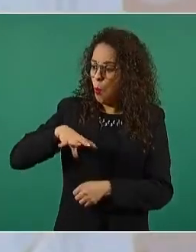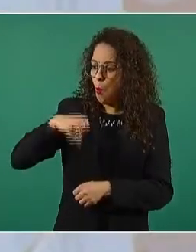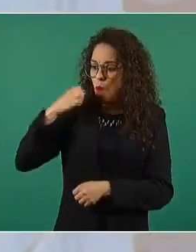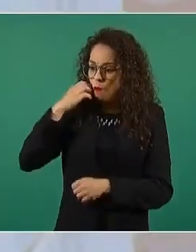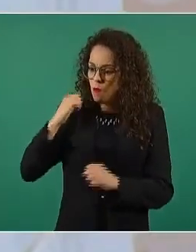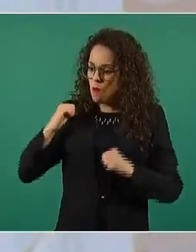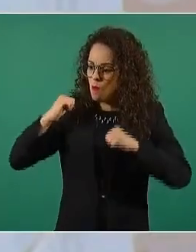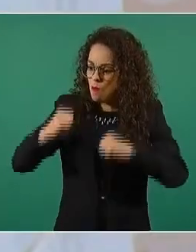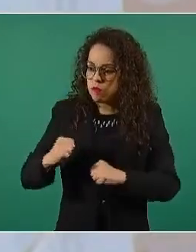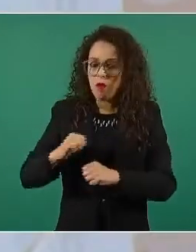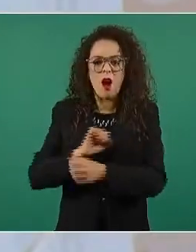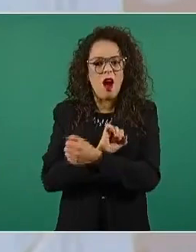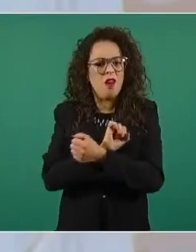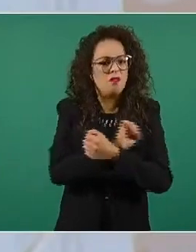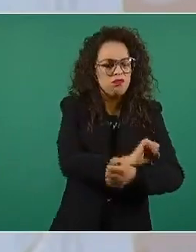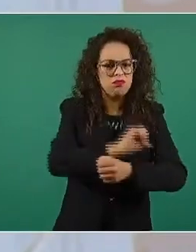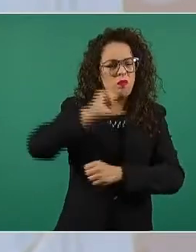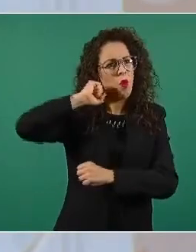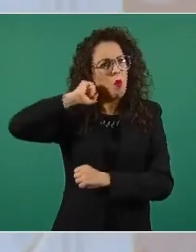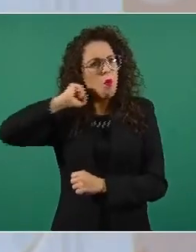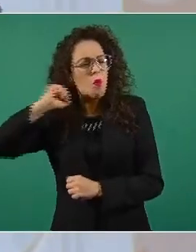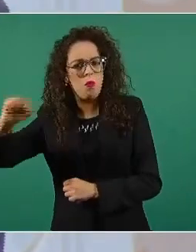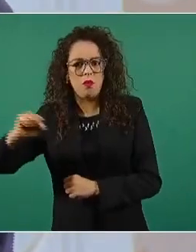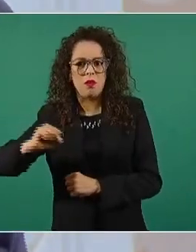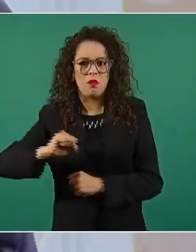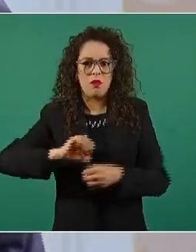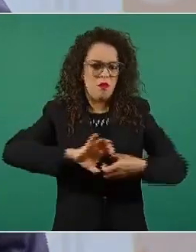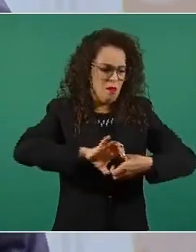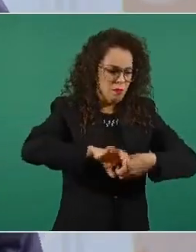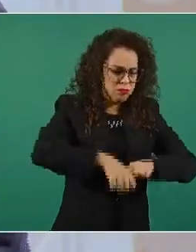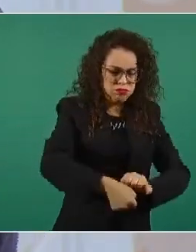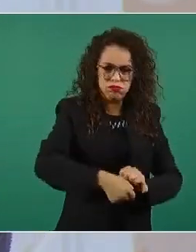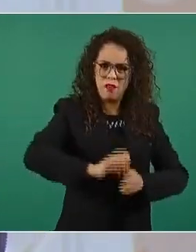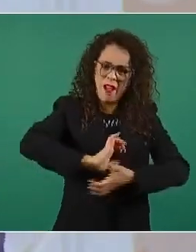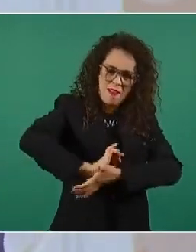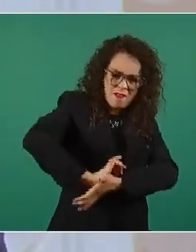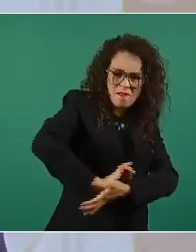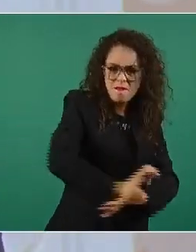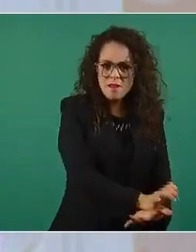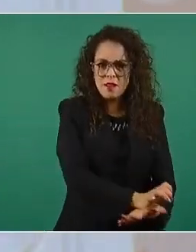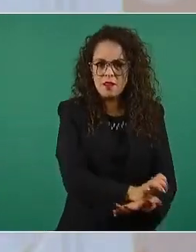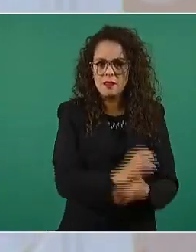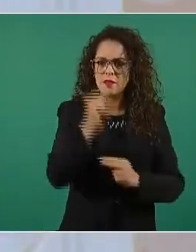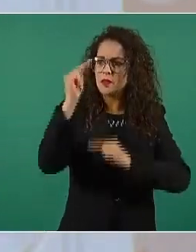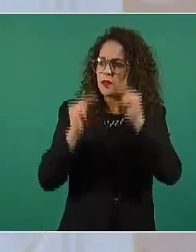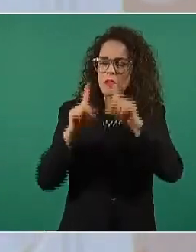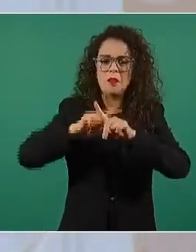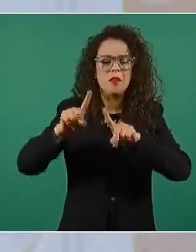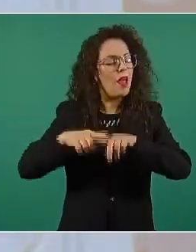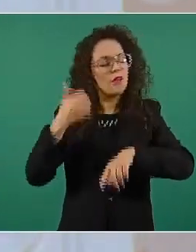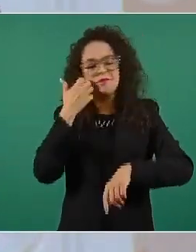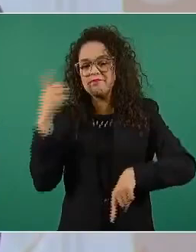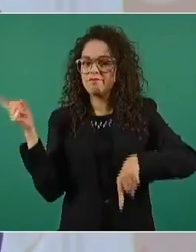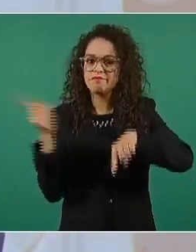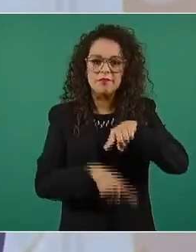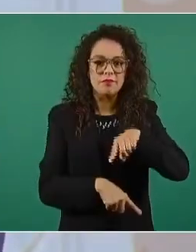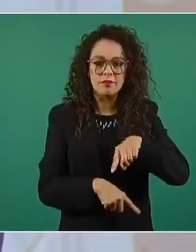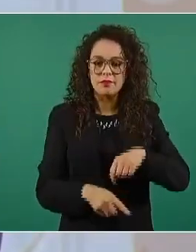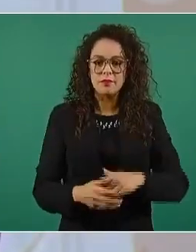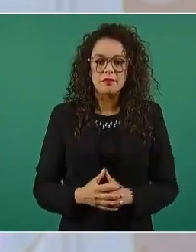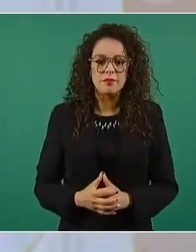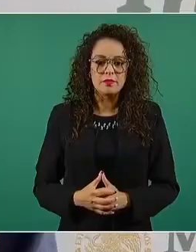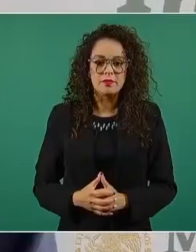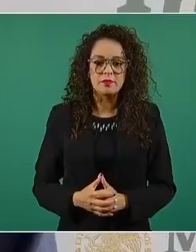esclavitud, la opresión, el racismo, el clasismo y la